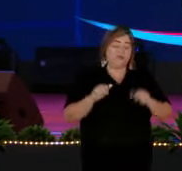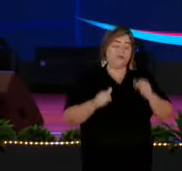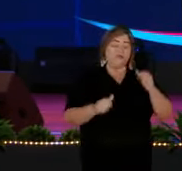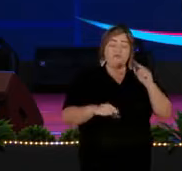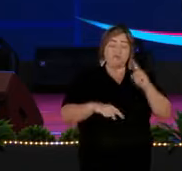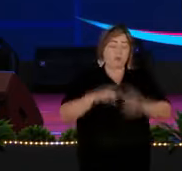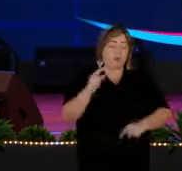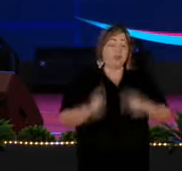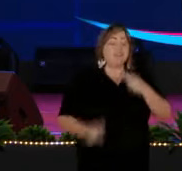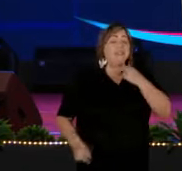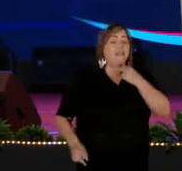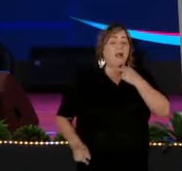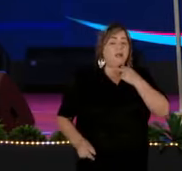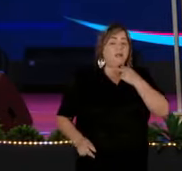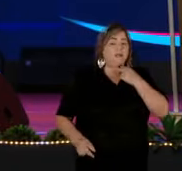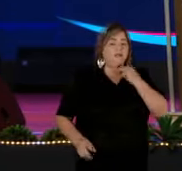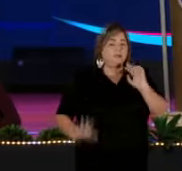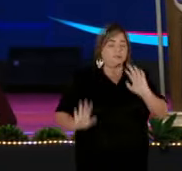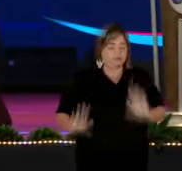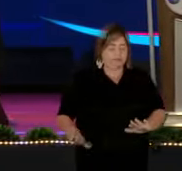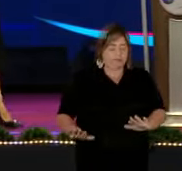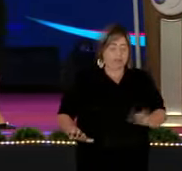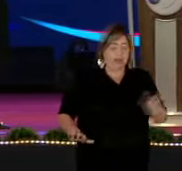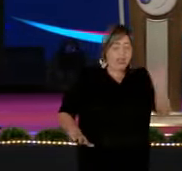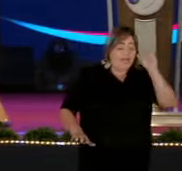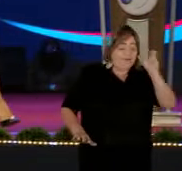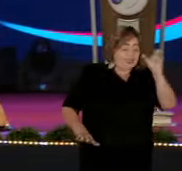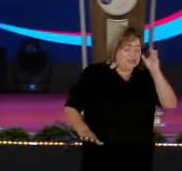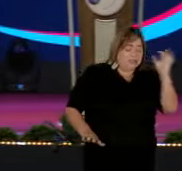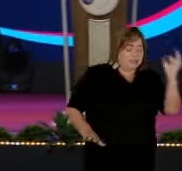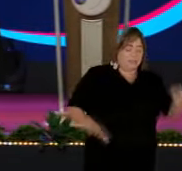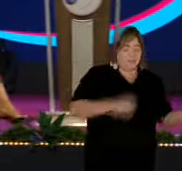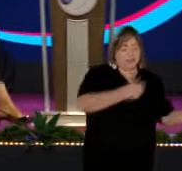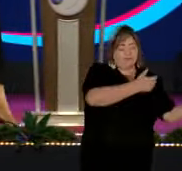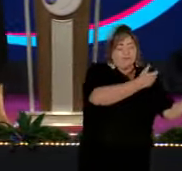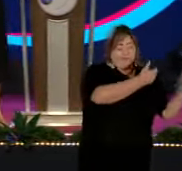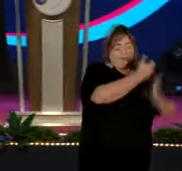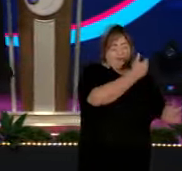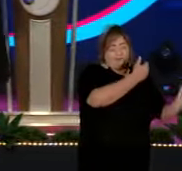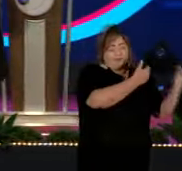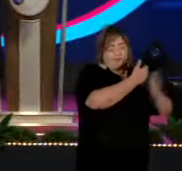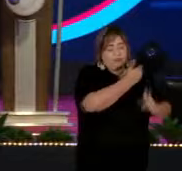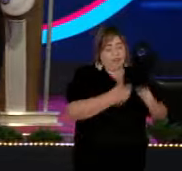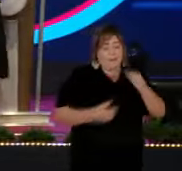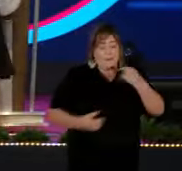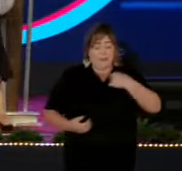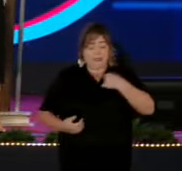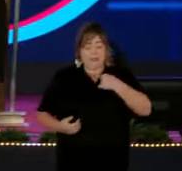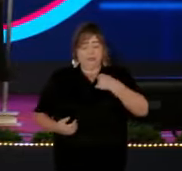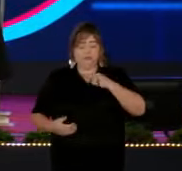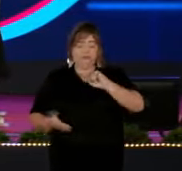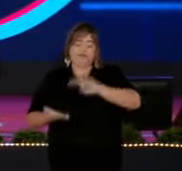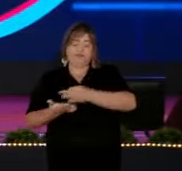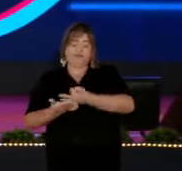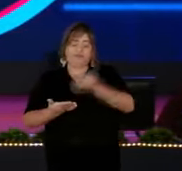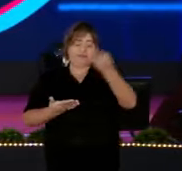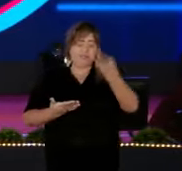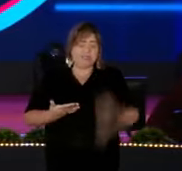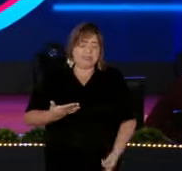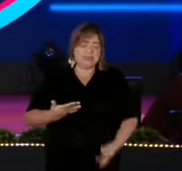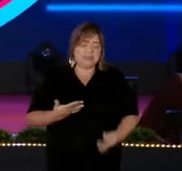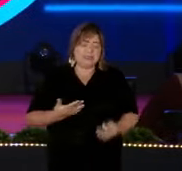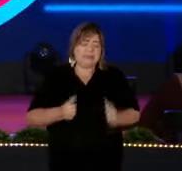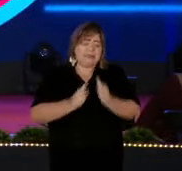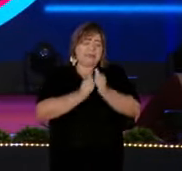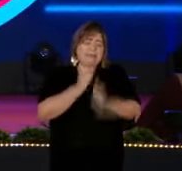El enemigo quiere poner tropiezo, a eso vino, para tropezar, para hacerte caer, para que tú te dé lástima, conmiseración de